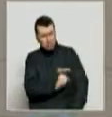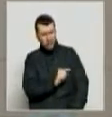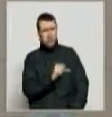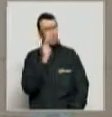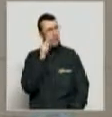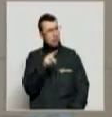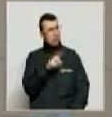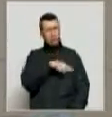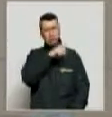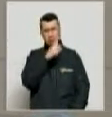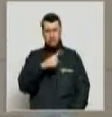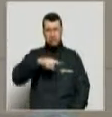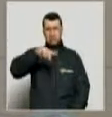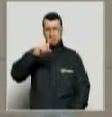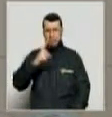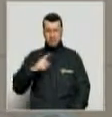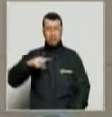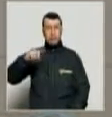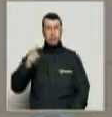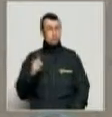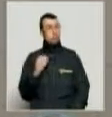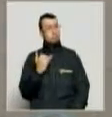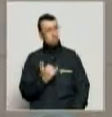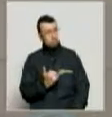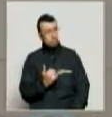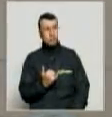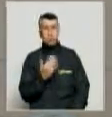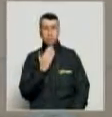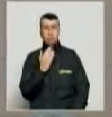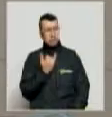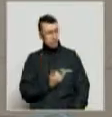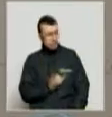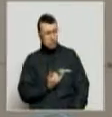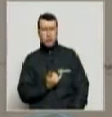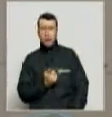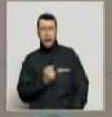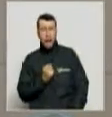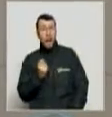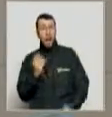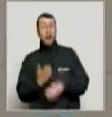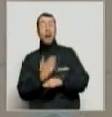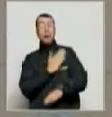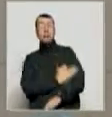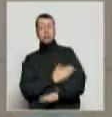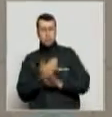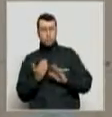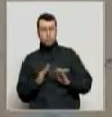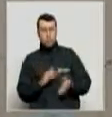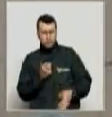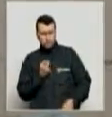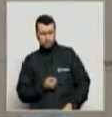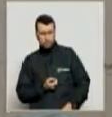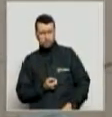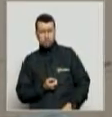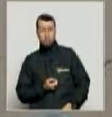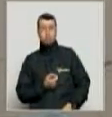unas alteraciones en la forma en que la electricidad pasa, porque como está muerto ese corazón, como hay un infarto antes, entonces esas células ya no transmiten, están muertas. Y ahí va a